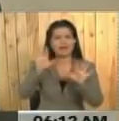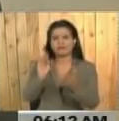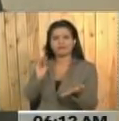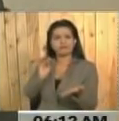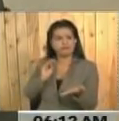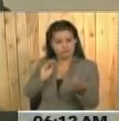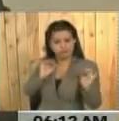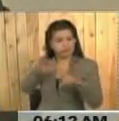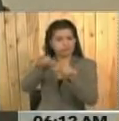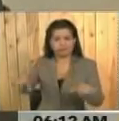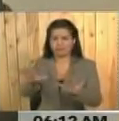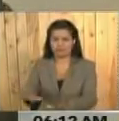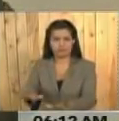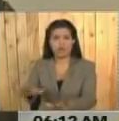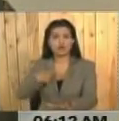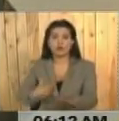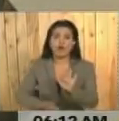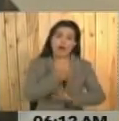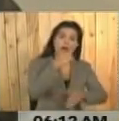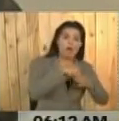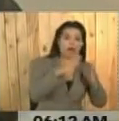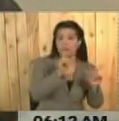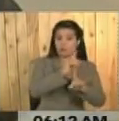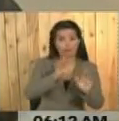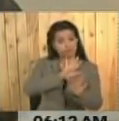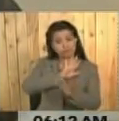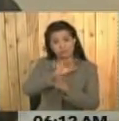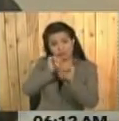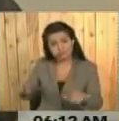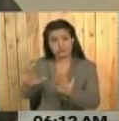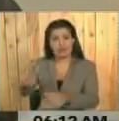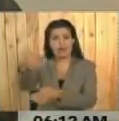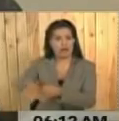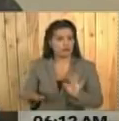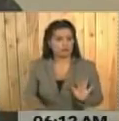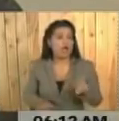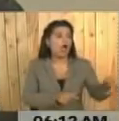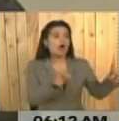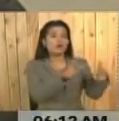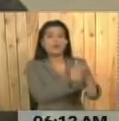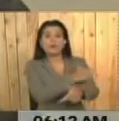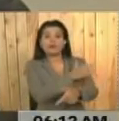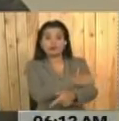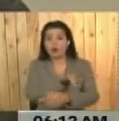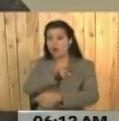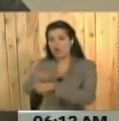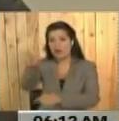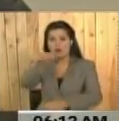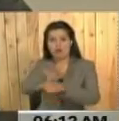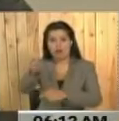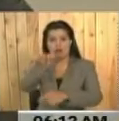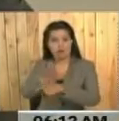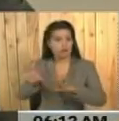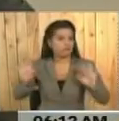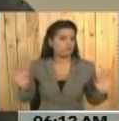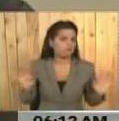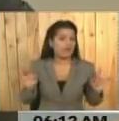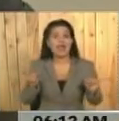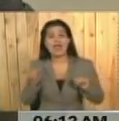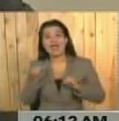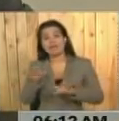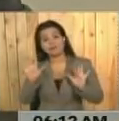a permanecer nosotros en la calle que la derecha siga engañando a su Ur gente bueno es el peligro de un